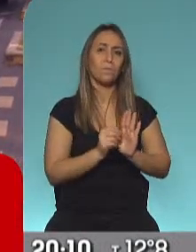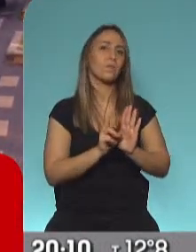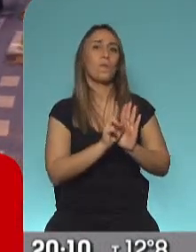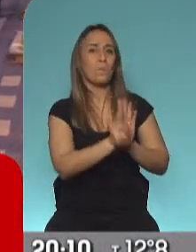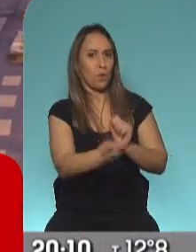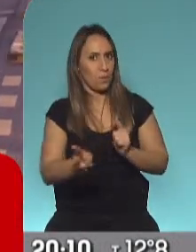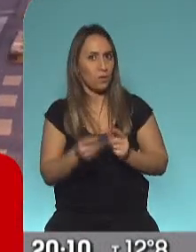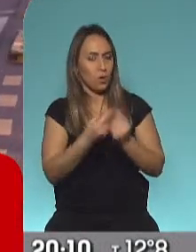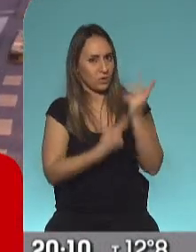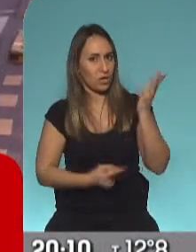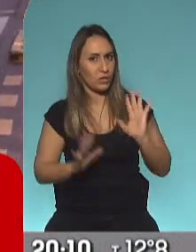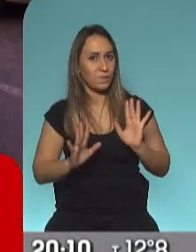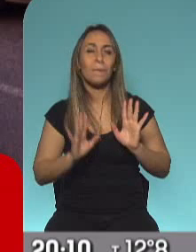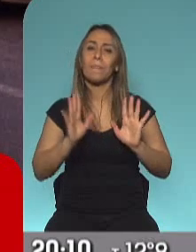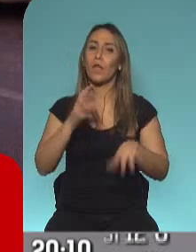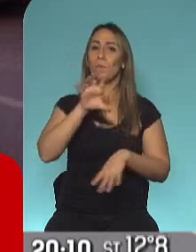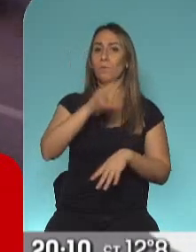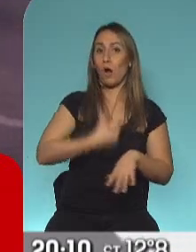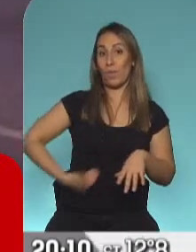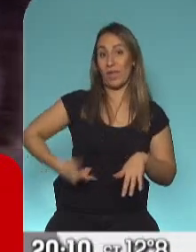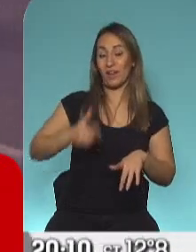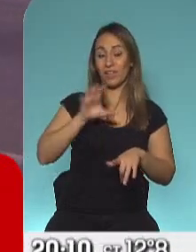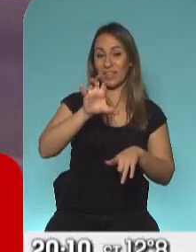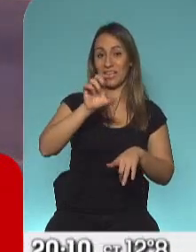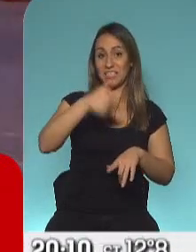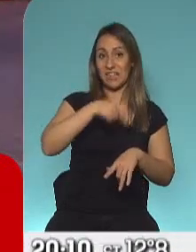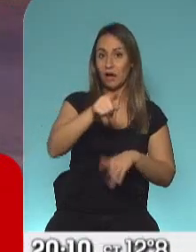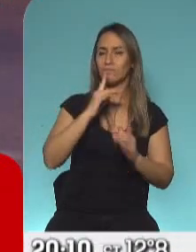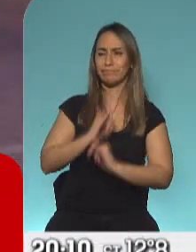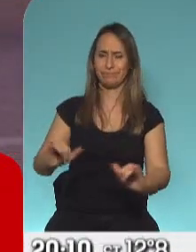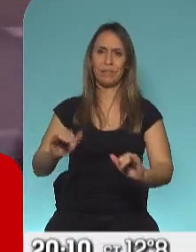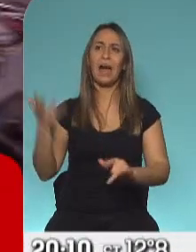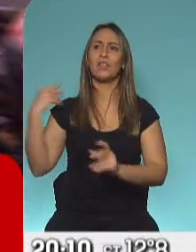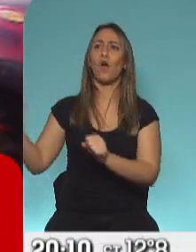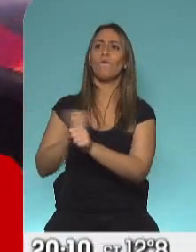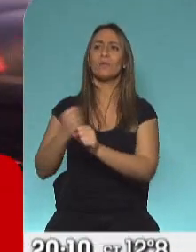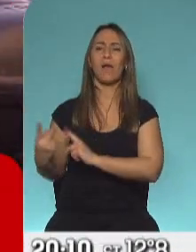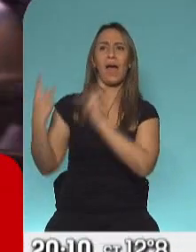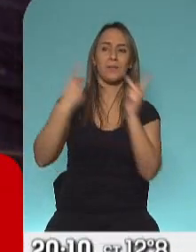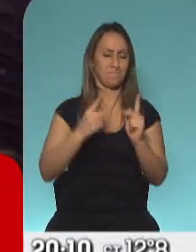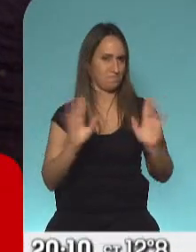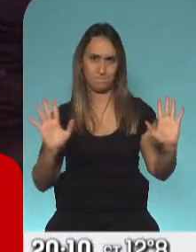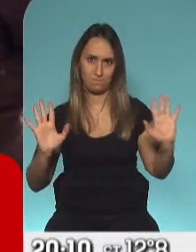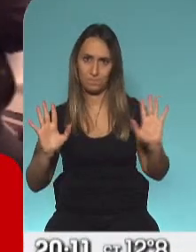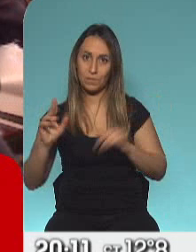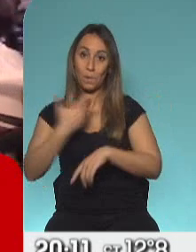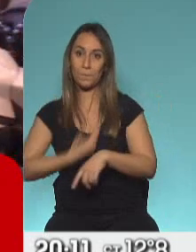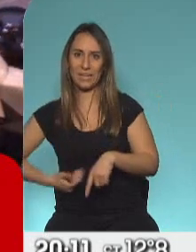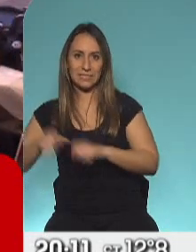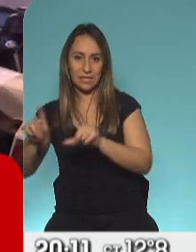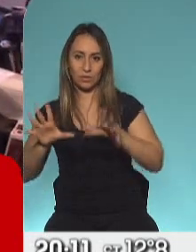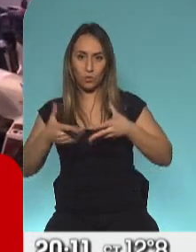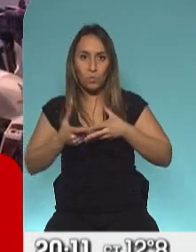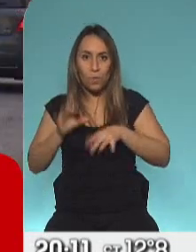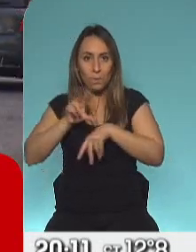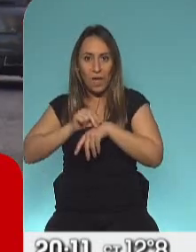estuvo confirmado el viaje de Alberto Fernández. Sabemos que el presidente tiene un consejo médico, incluso, sí, que le dice que no